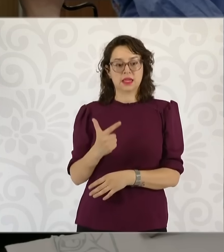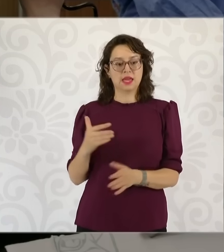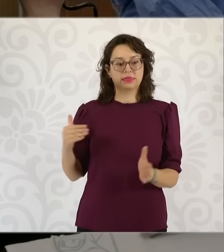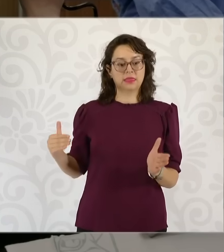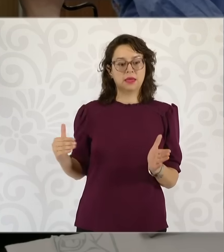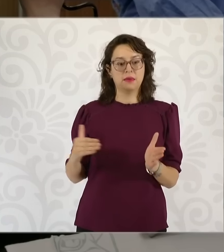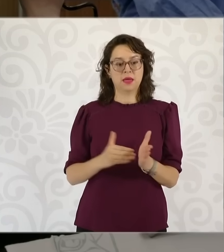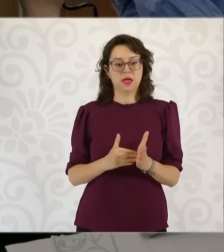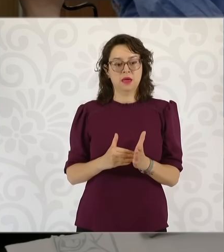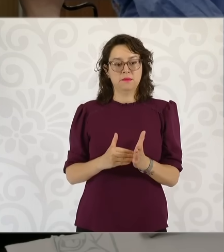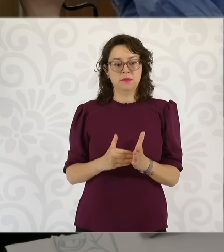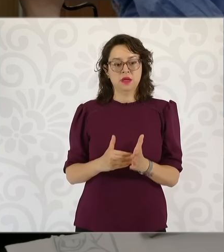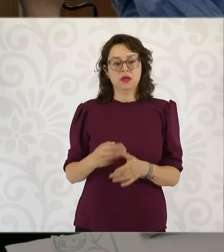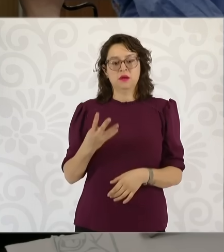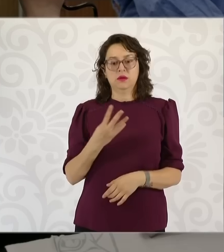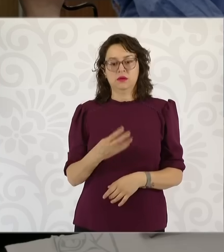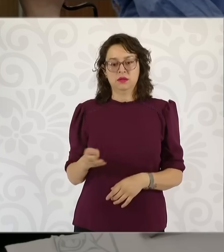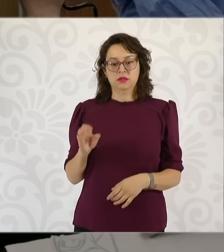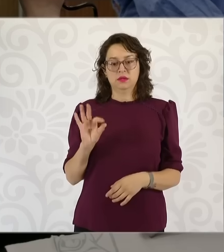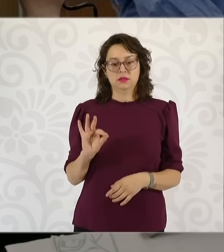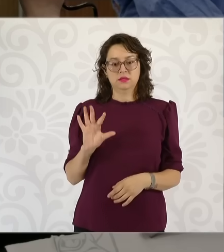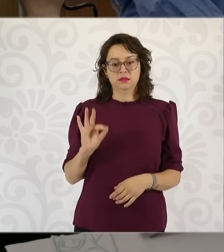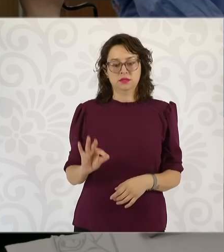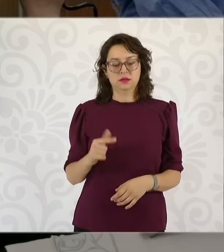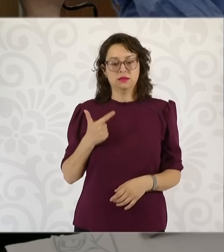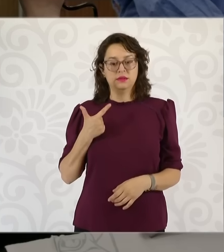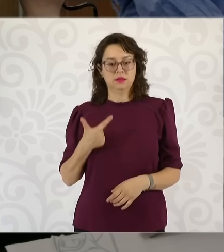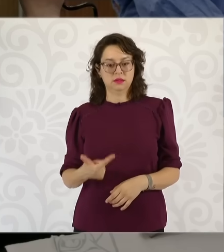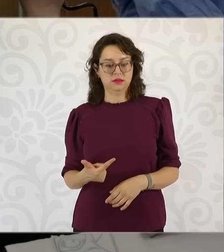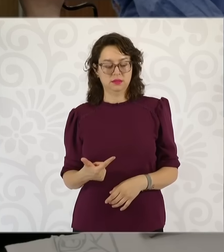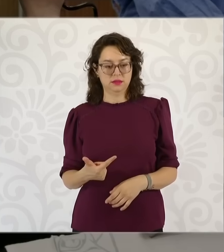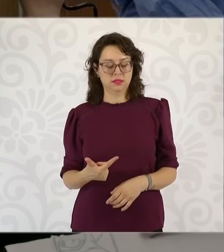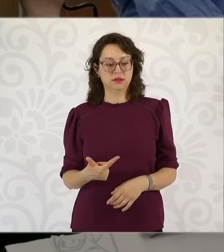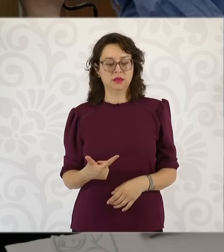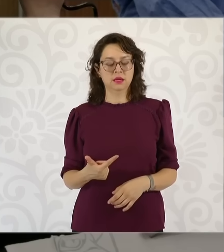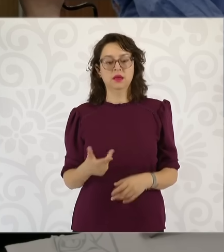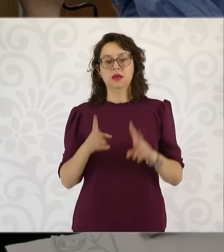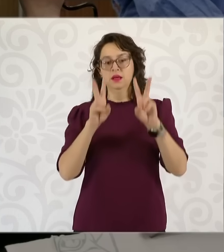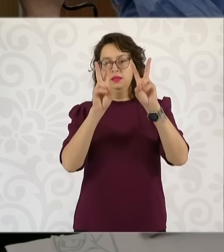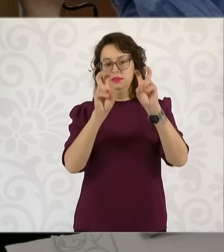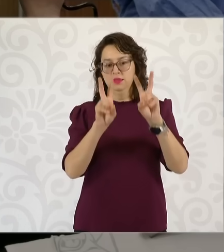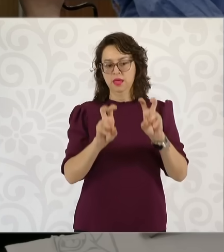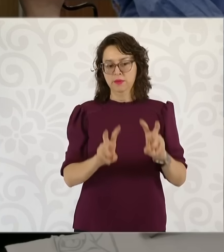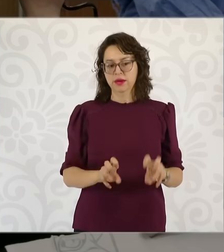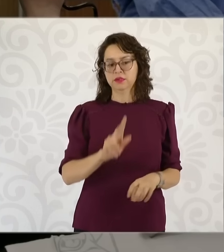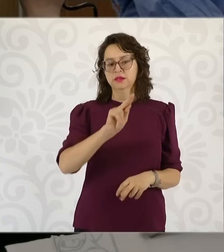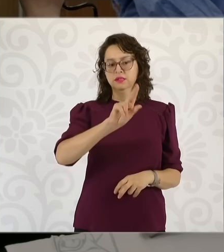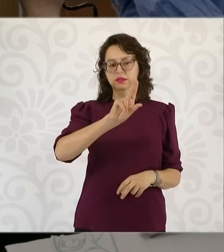37,477 médicos y médicas especialistas de 82 especialidades, hoy son